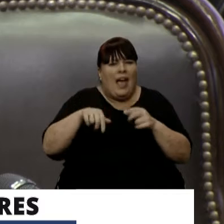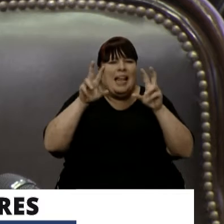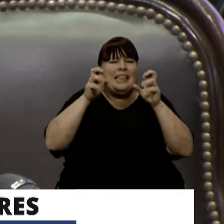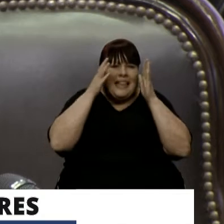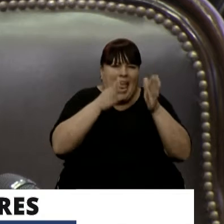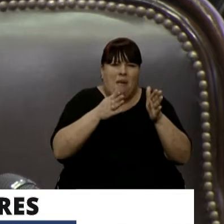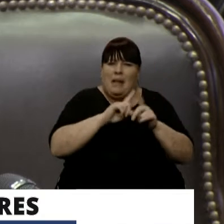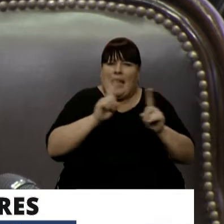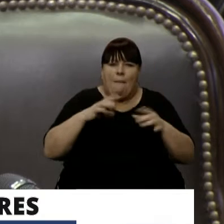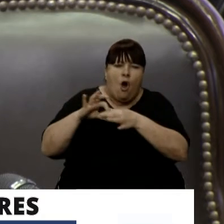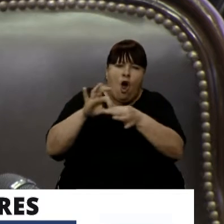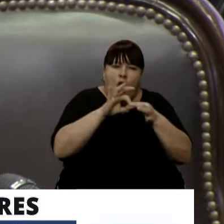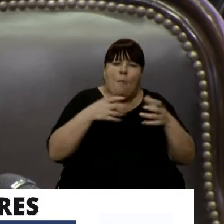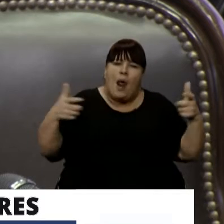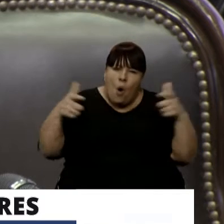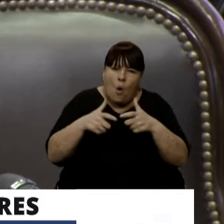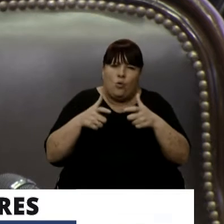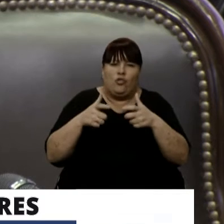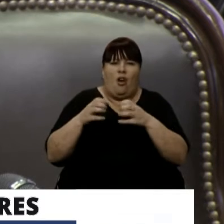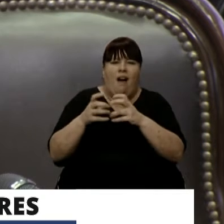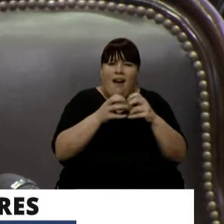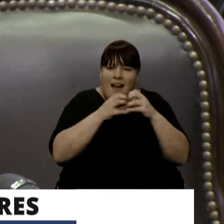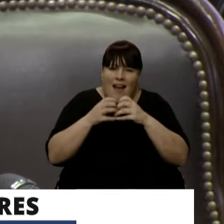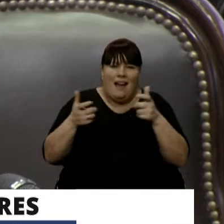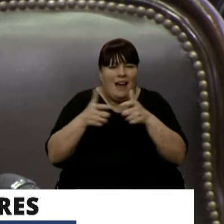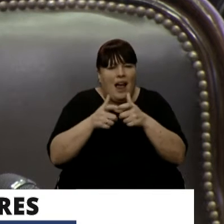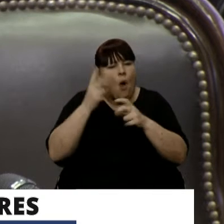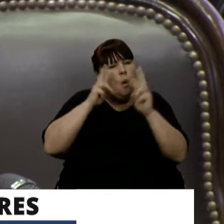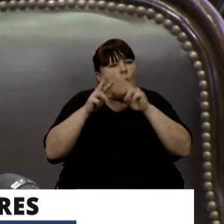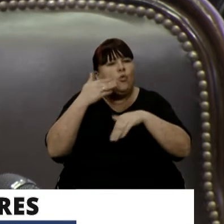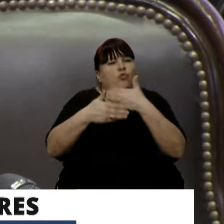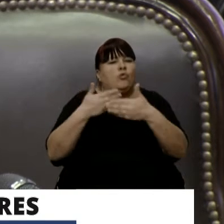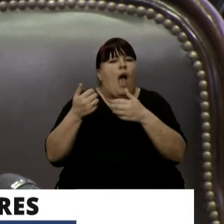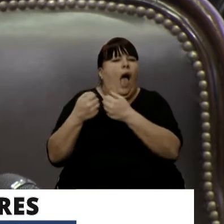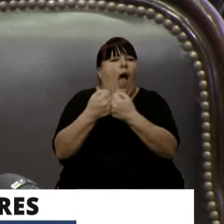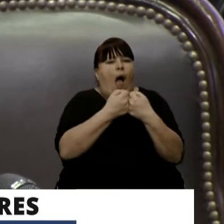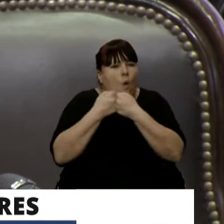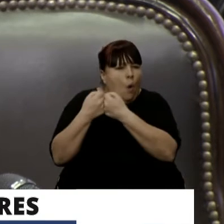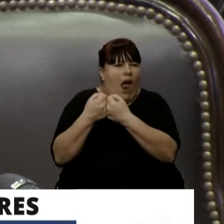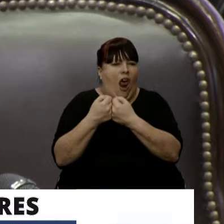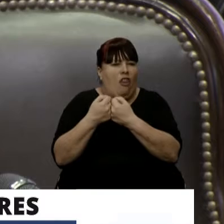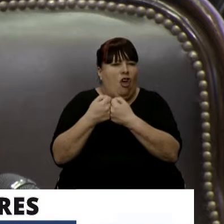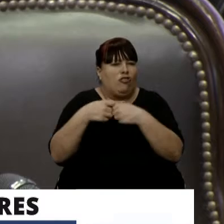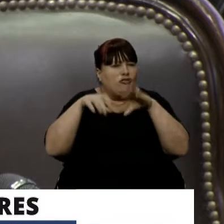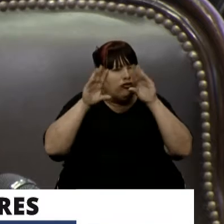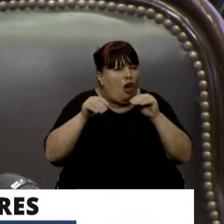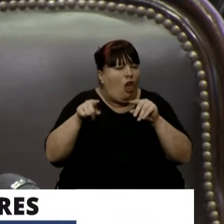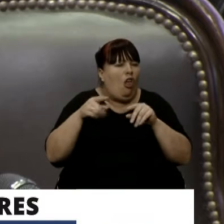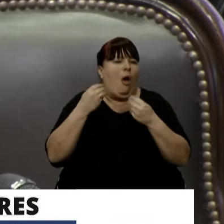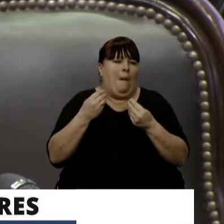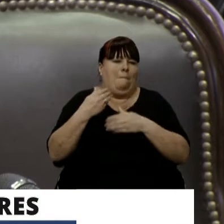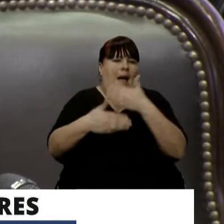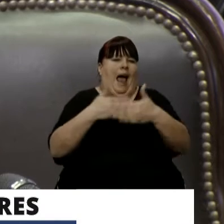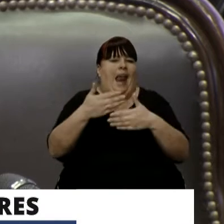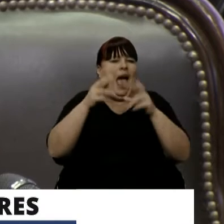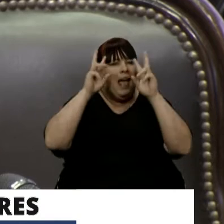estas causas para sentarnos alrededor de una mesa y poder construir acuerdos y consensos y poder